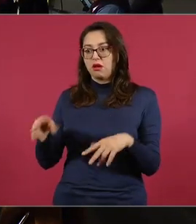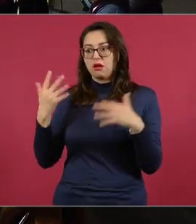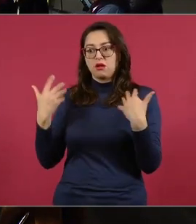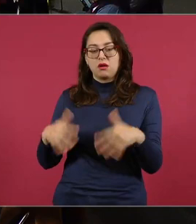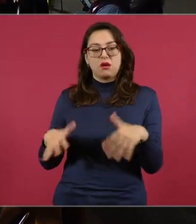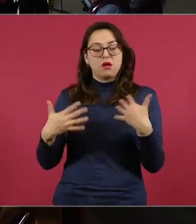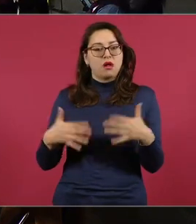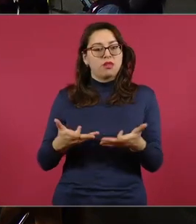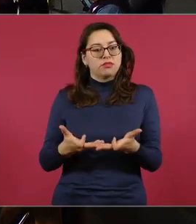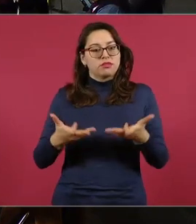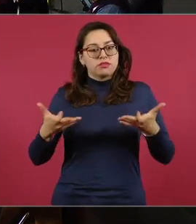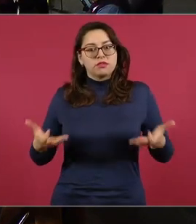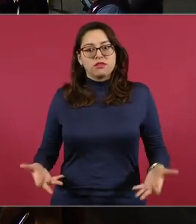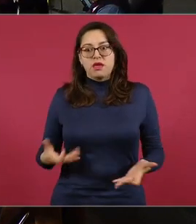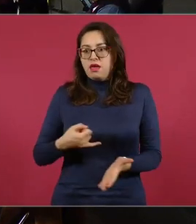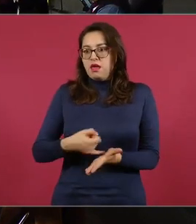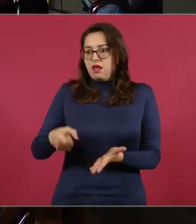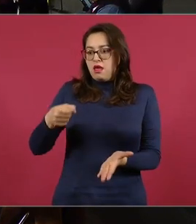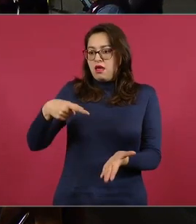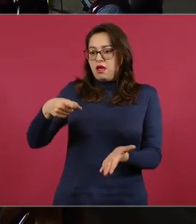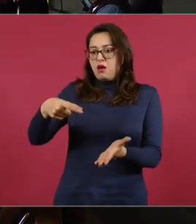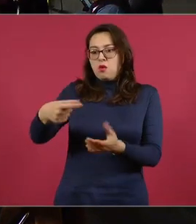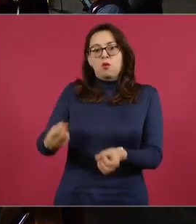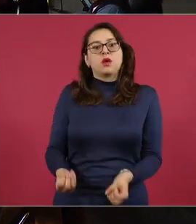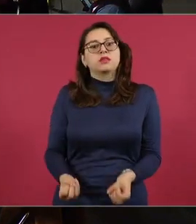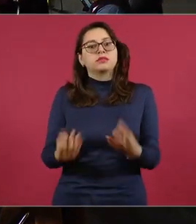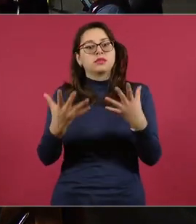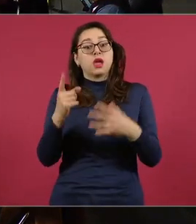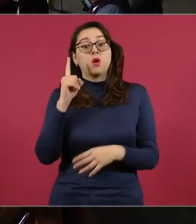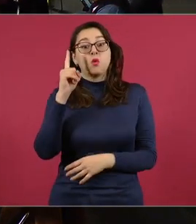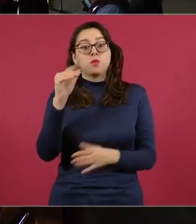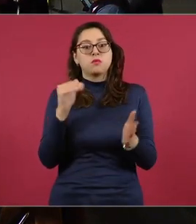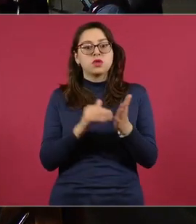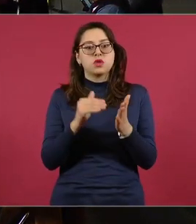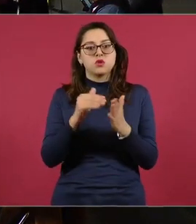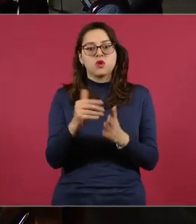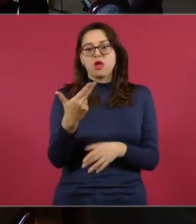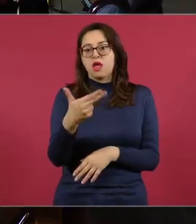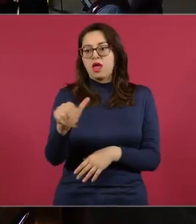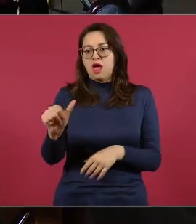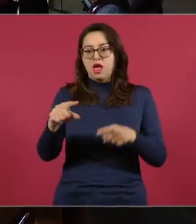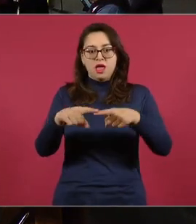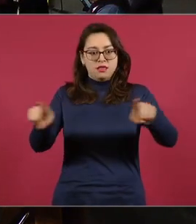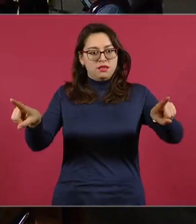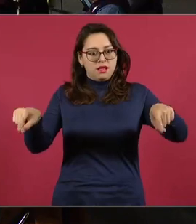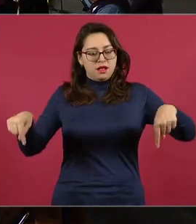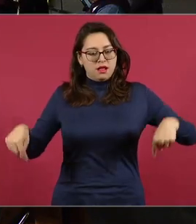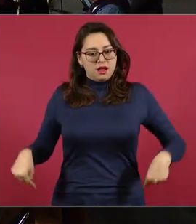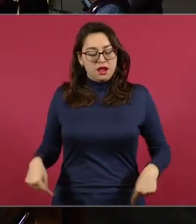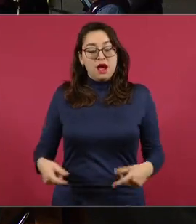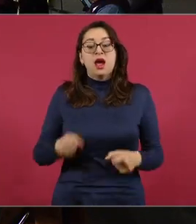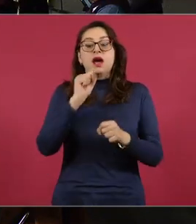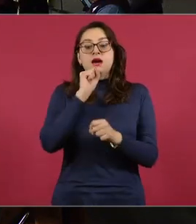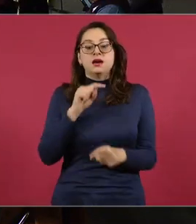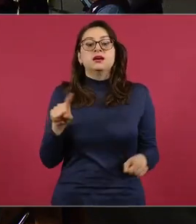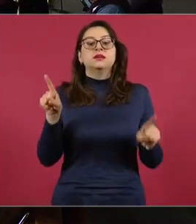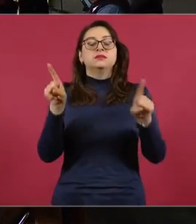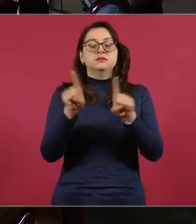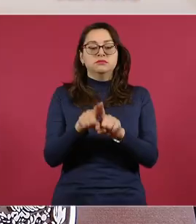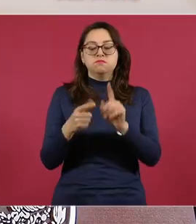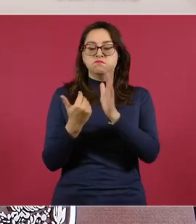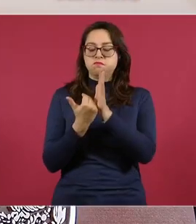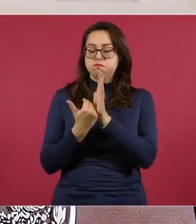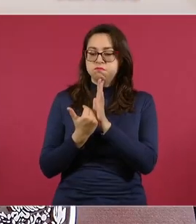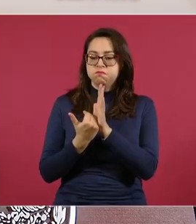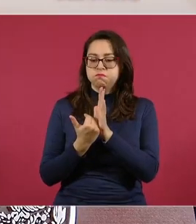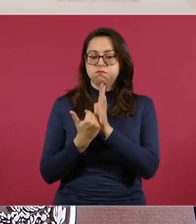programa. Como ejemplo, incorporaremos también al mercado mexicano un incremento a la